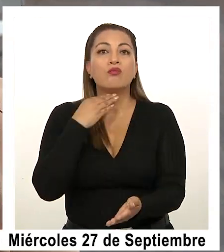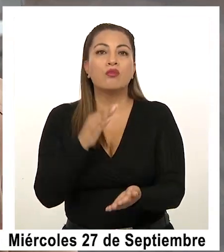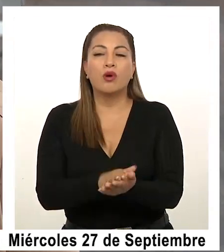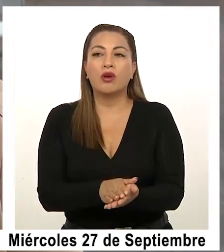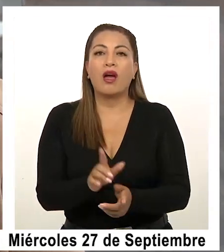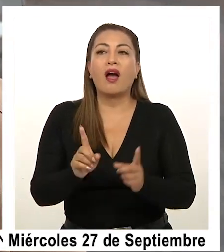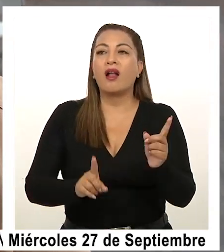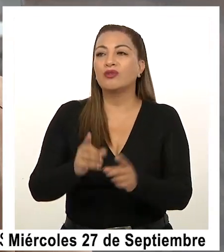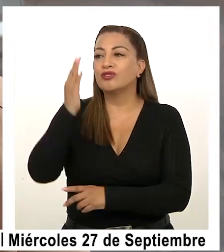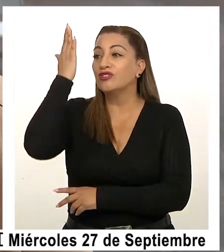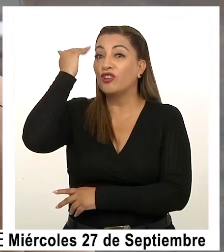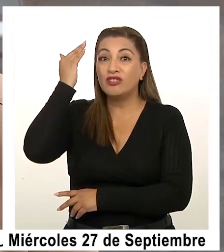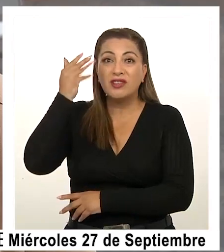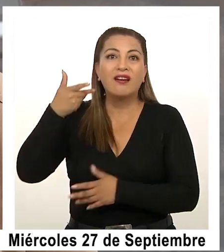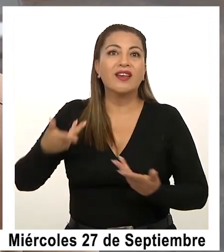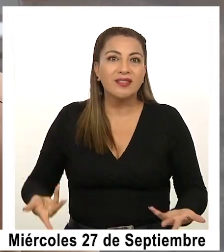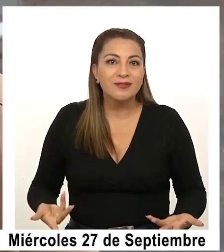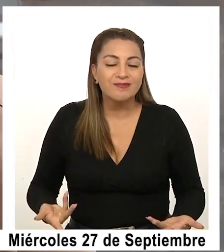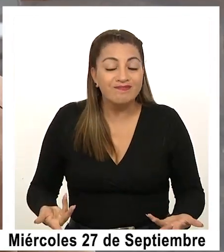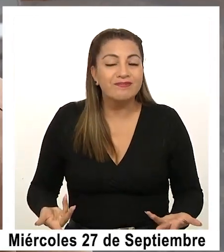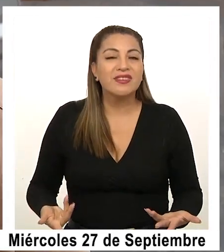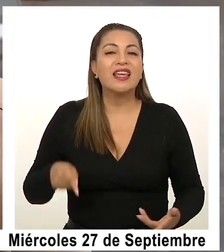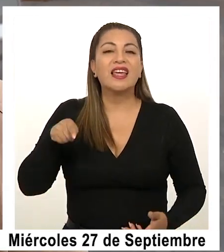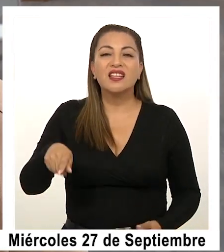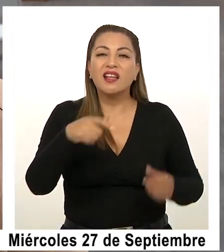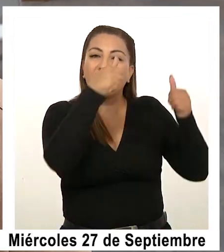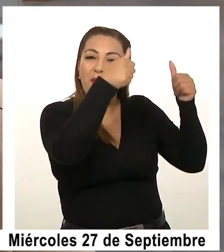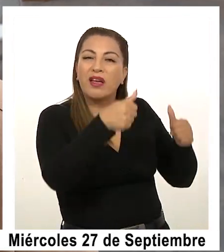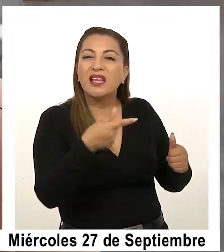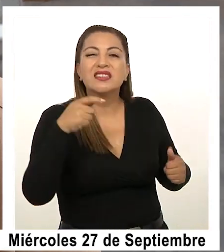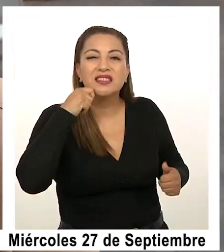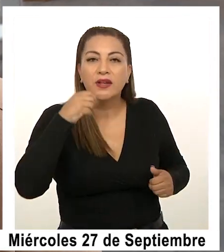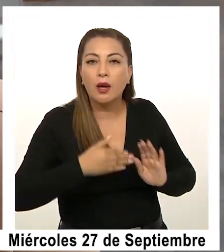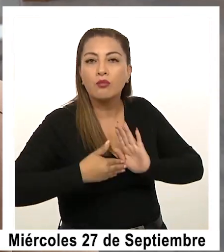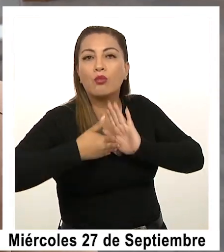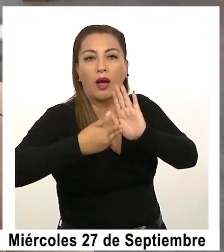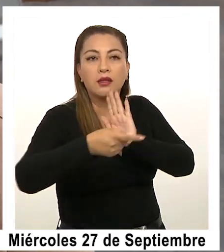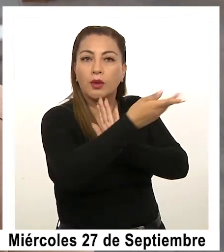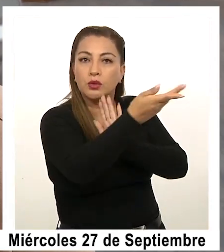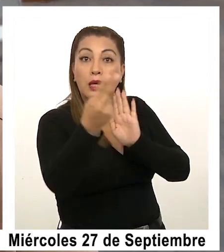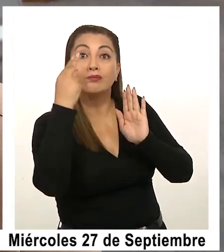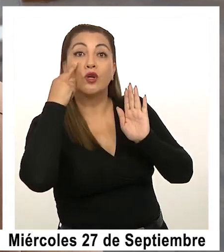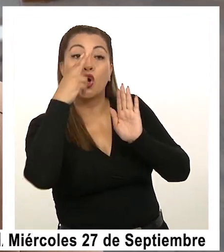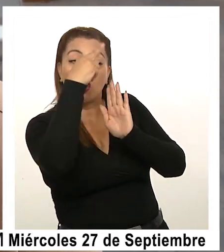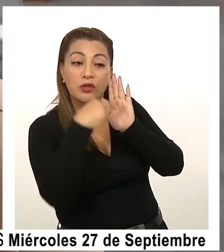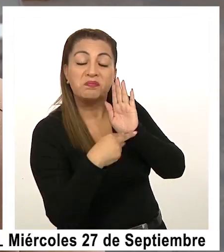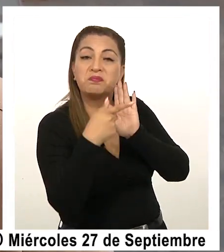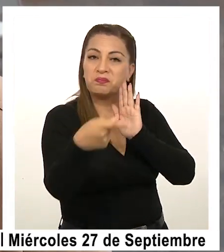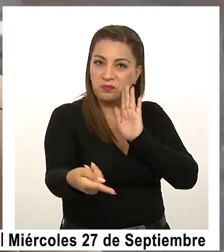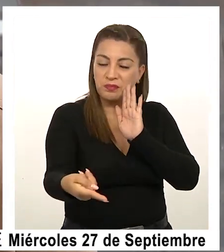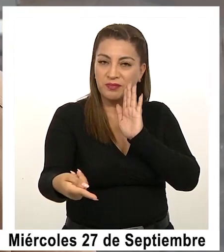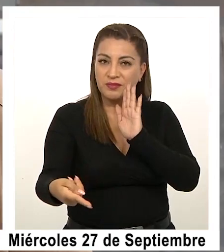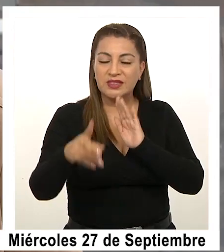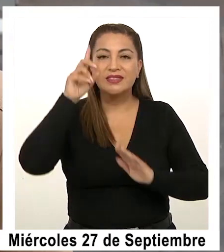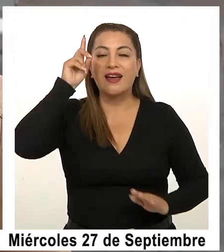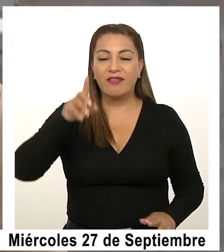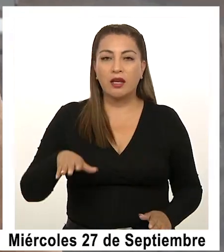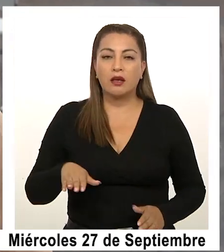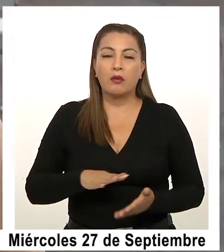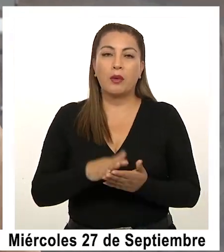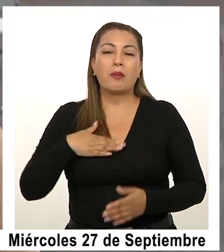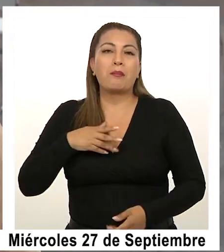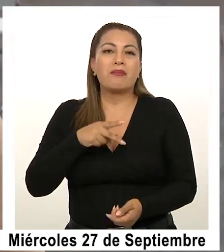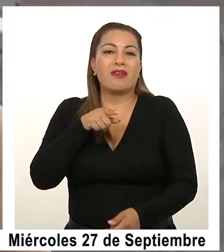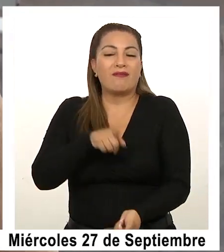estamos disponibles. Entonces, estas campañas lo que hacen es sensibilizar a las personas para que efectivamente puedan, ¿no es cierto?, tenerlo presente en estos